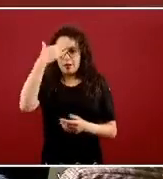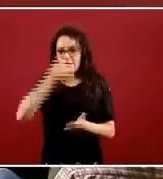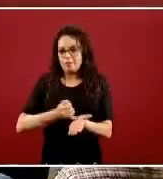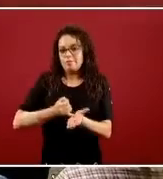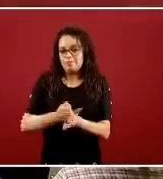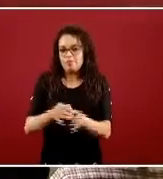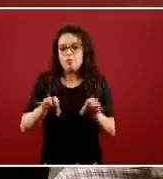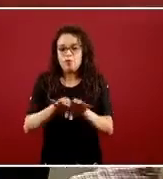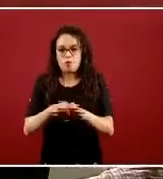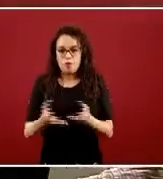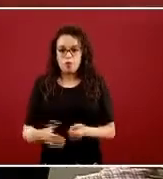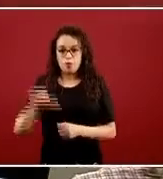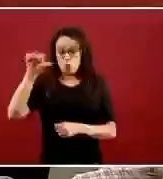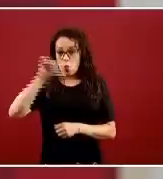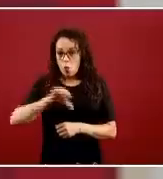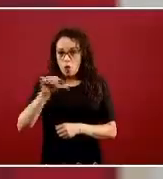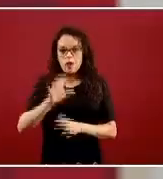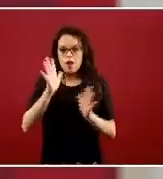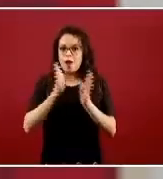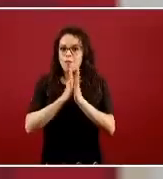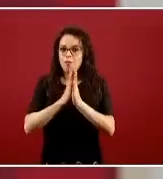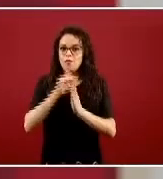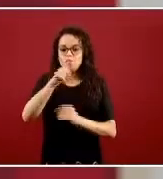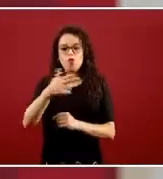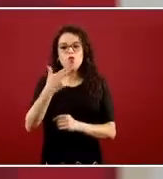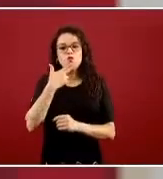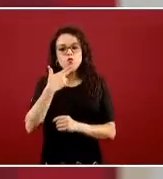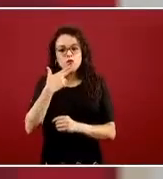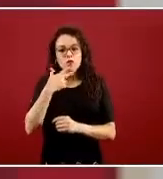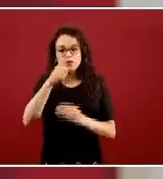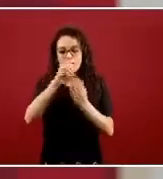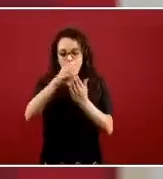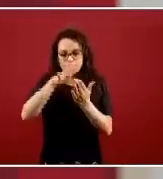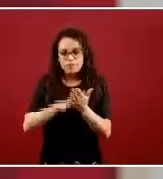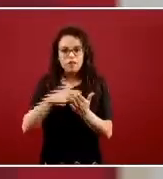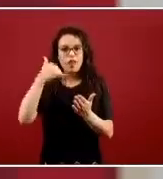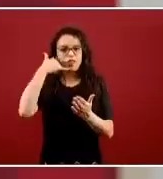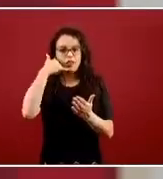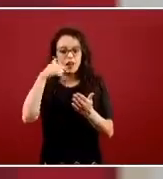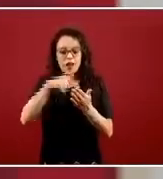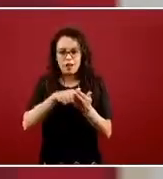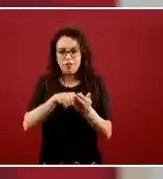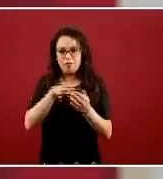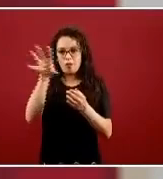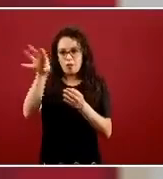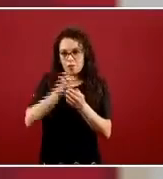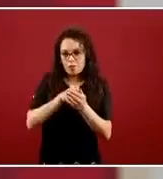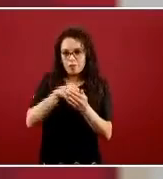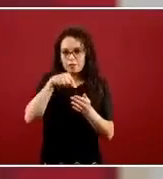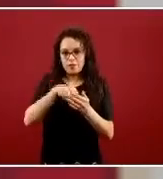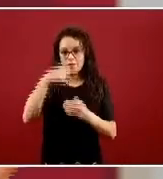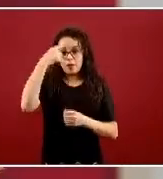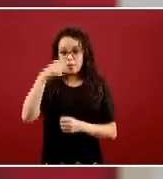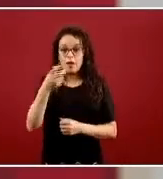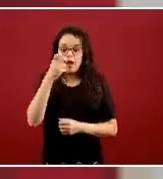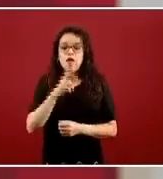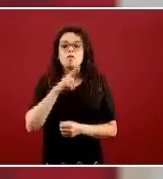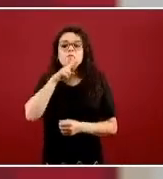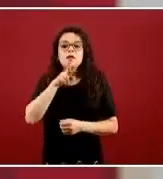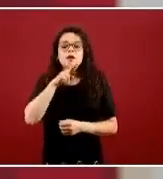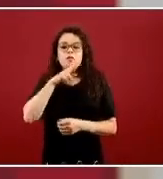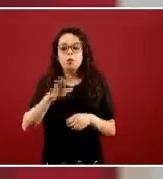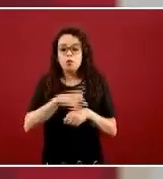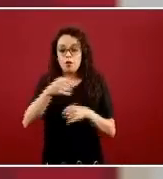Descárguenla hoy mismo, úsenla, retroalimentennos para mejorarla, todo es mejorable, toda la información es